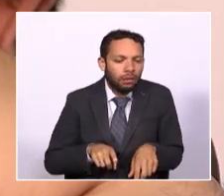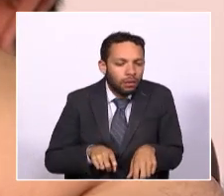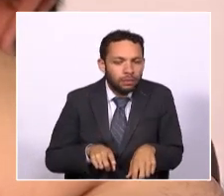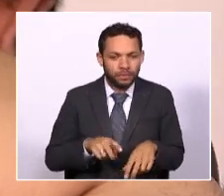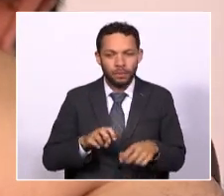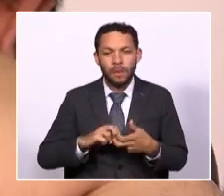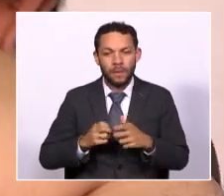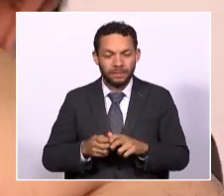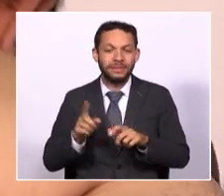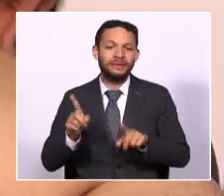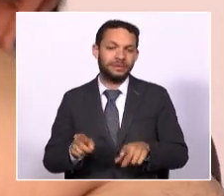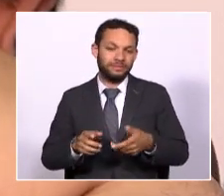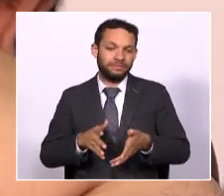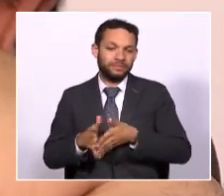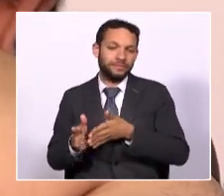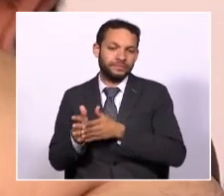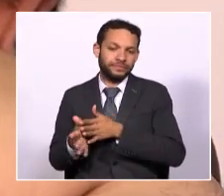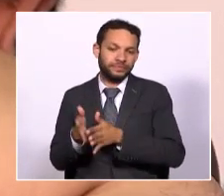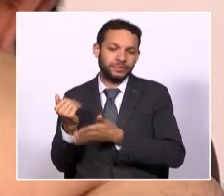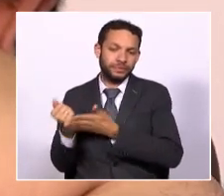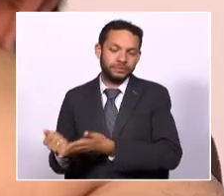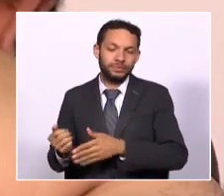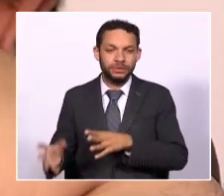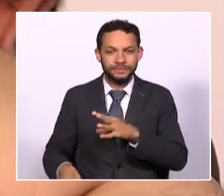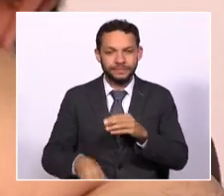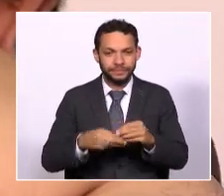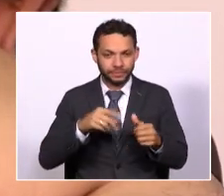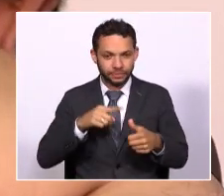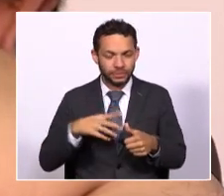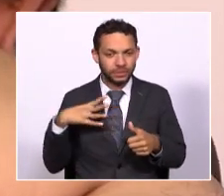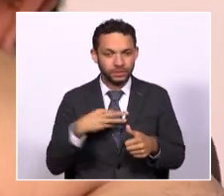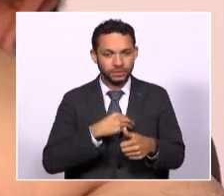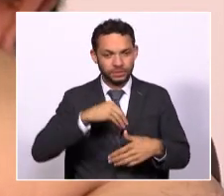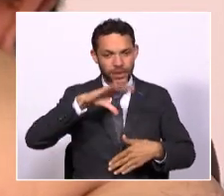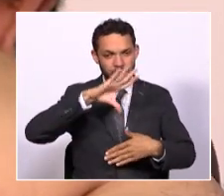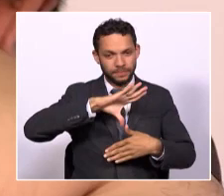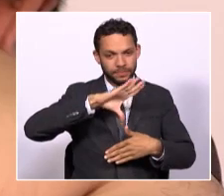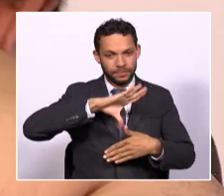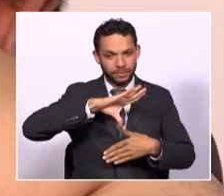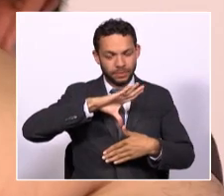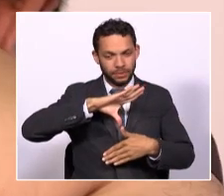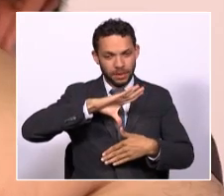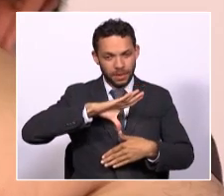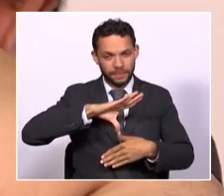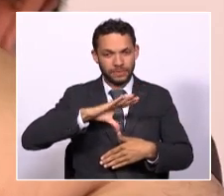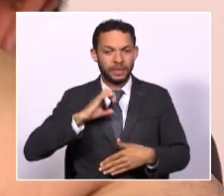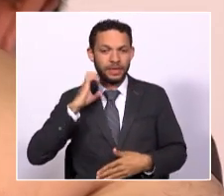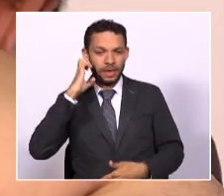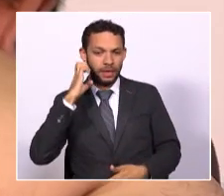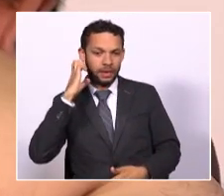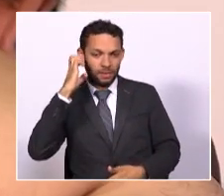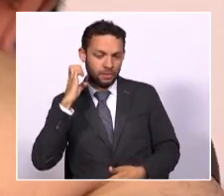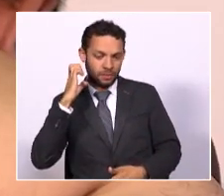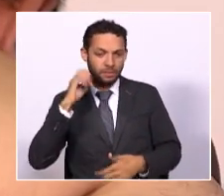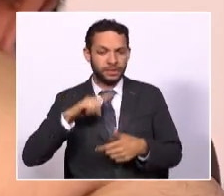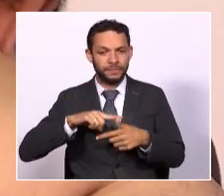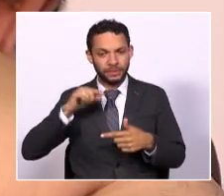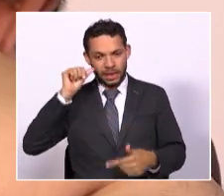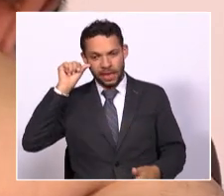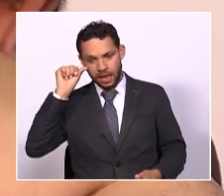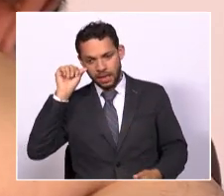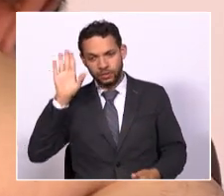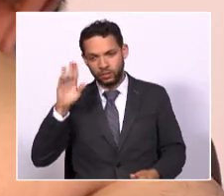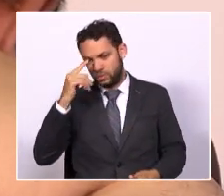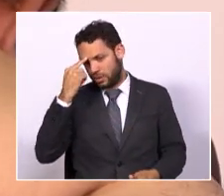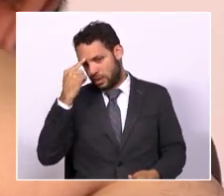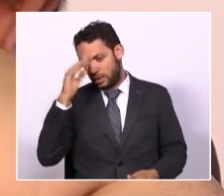la quiropraxia tiene tres escuelas fundamentales. Una es la escuela americana, la otra es la escuela europea y la otra es la escuela oriental, que se desprende específicamente de la India o la Ayurveda. La idea